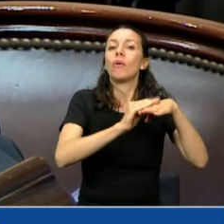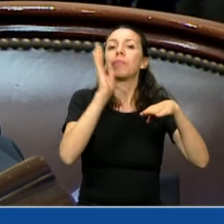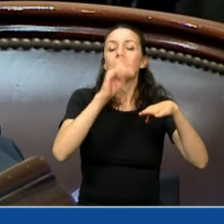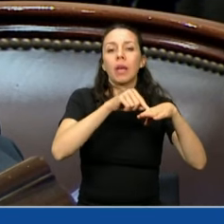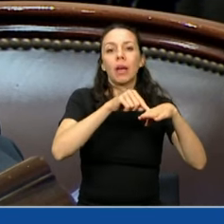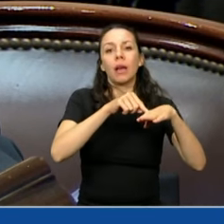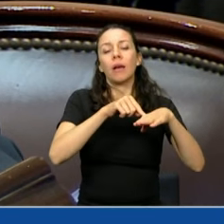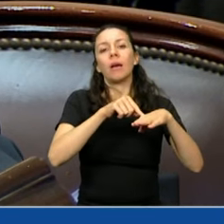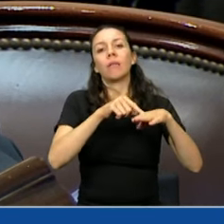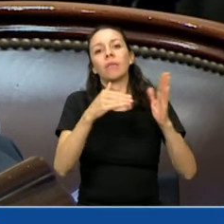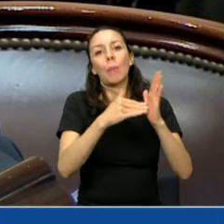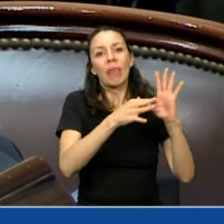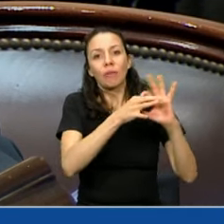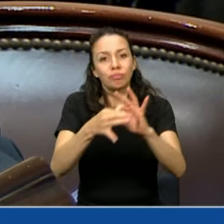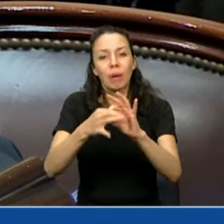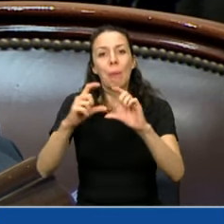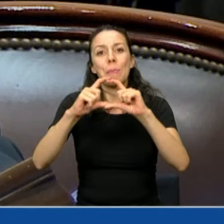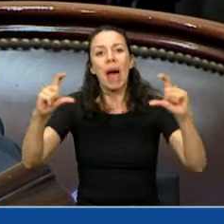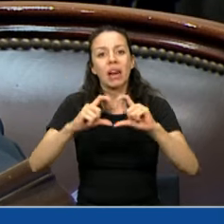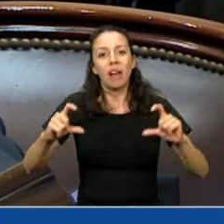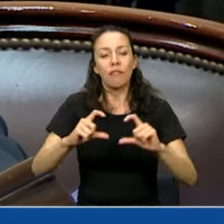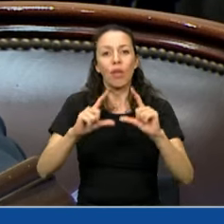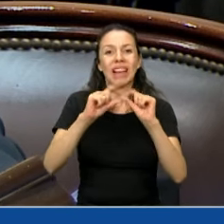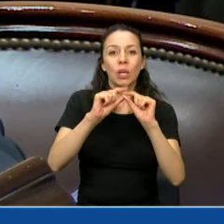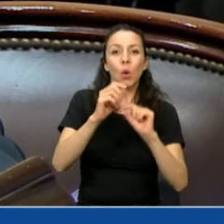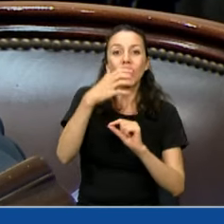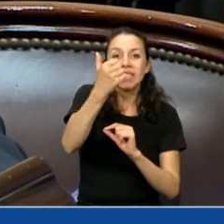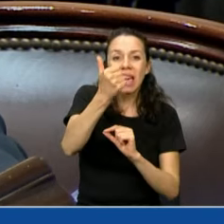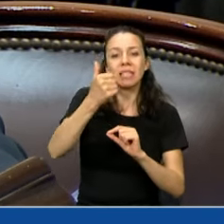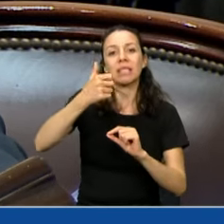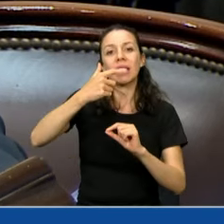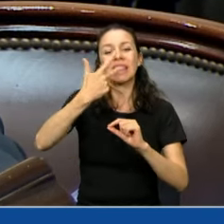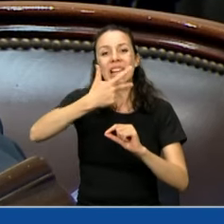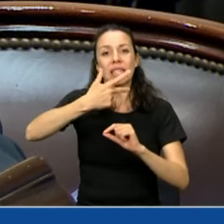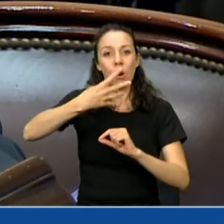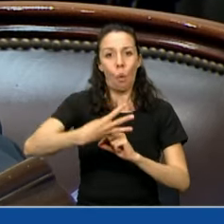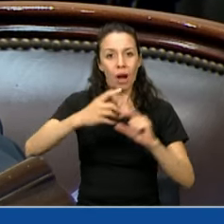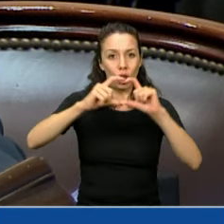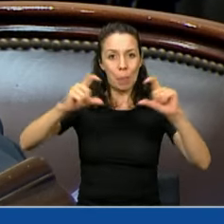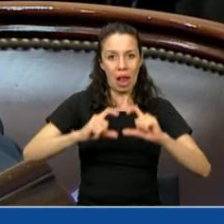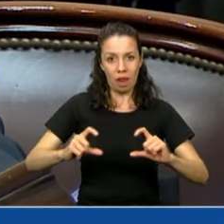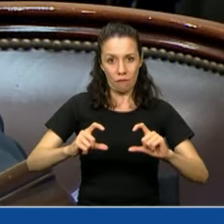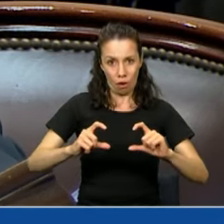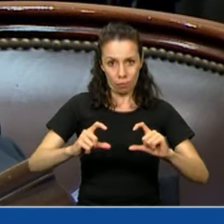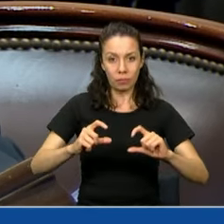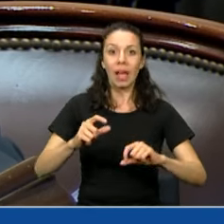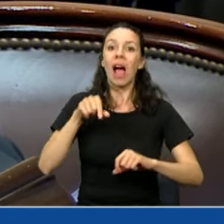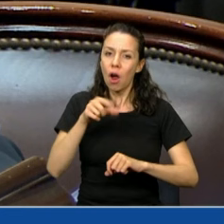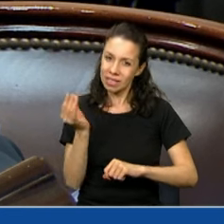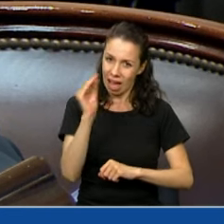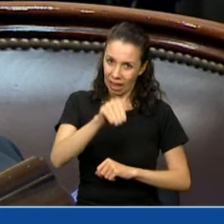párrafos tercero y cuarto del artículo 6 coma y esto es lo agregado ni una